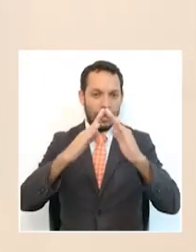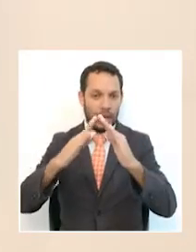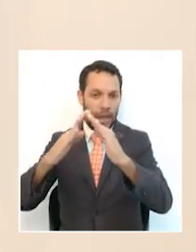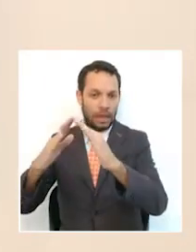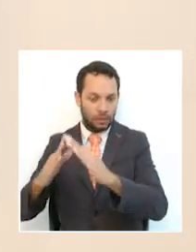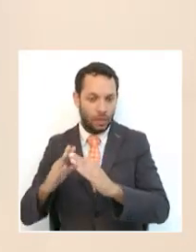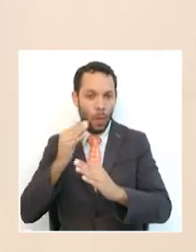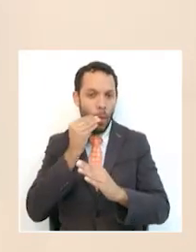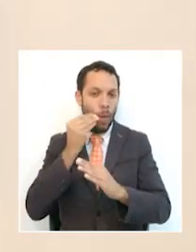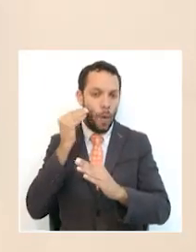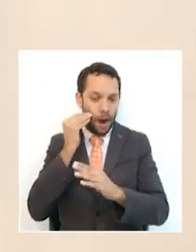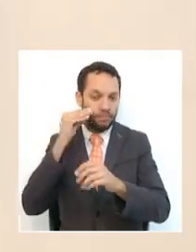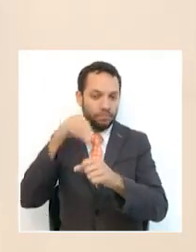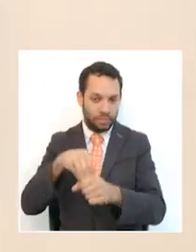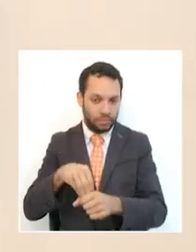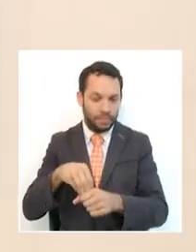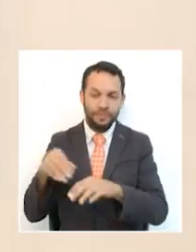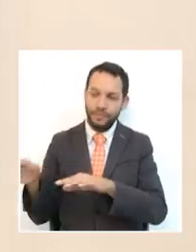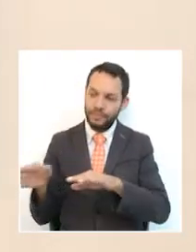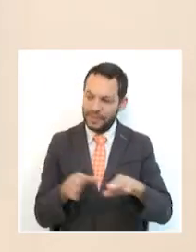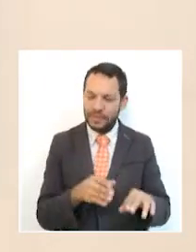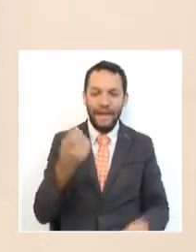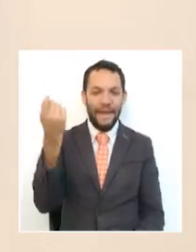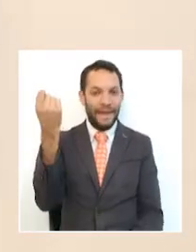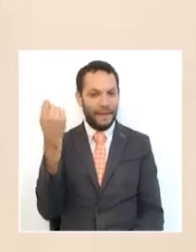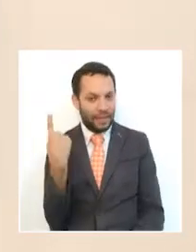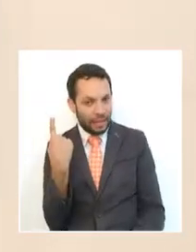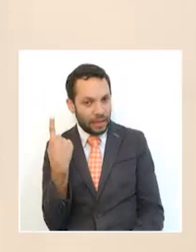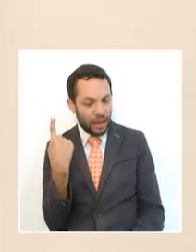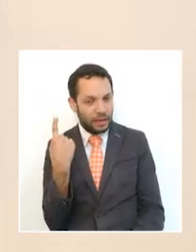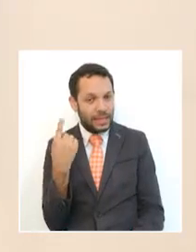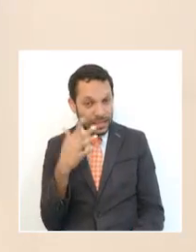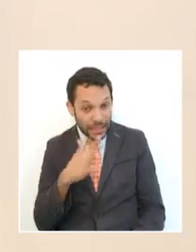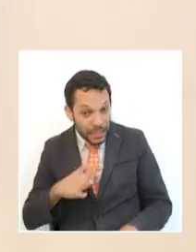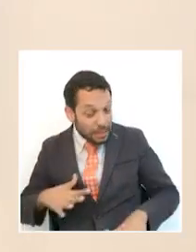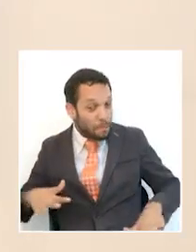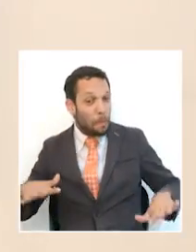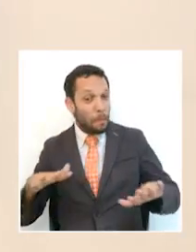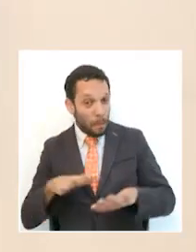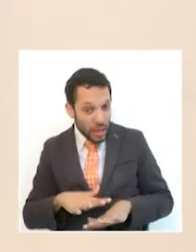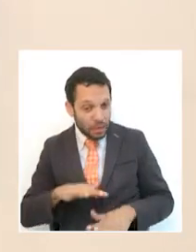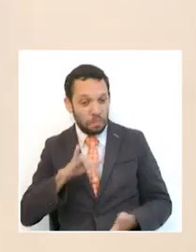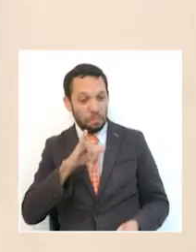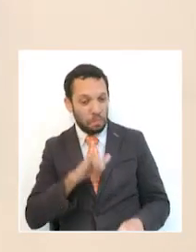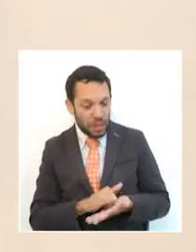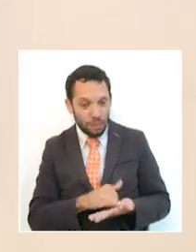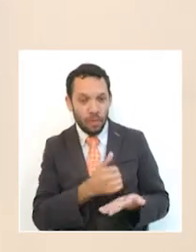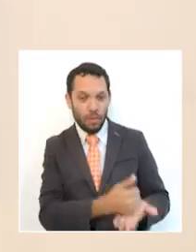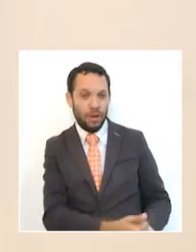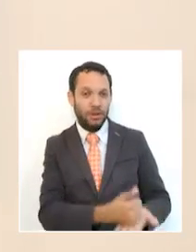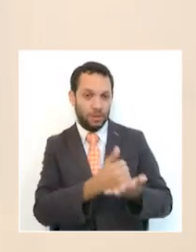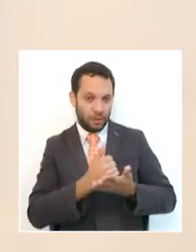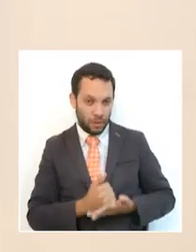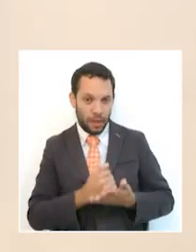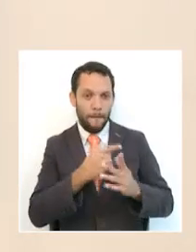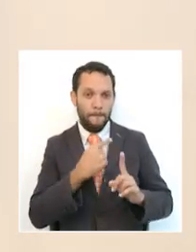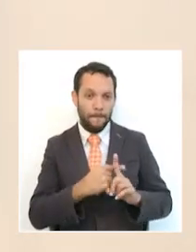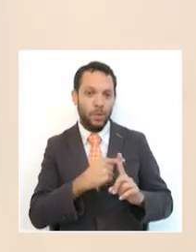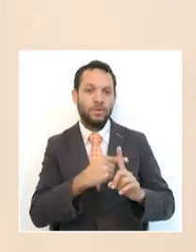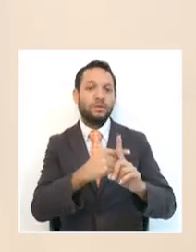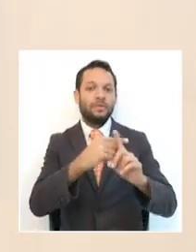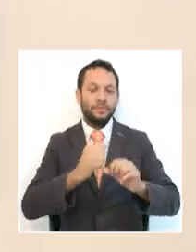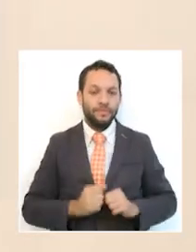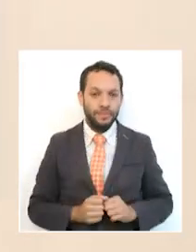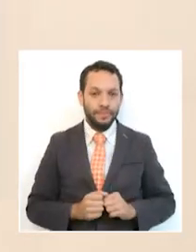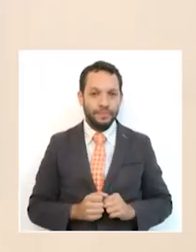debemos estar por lo tanto pero que ustedes entiendan que espacios como estos realmente valen la pena y los necesitamos en